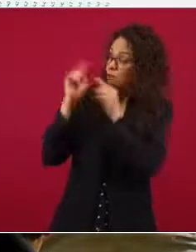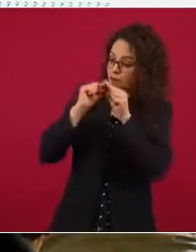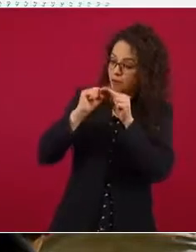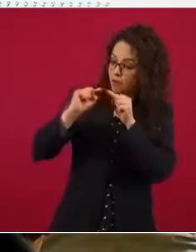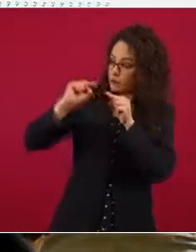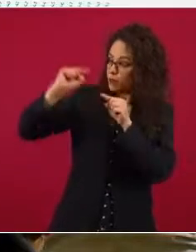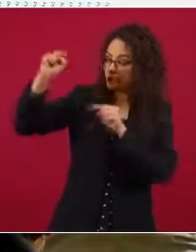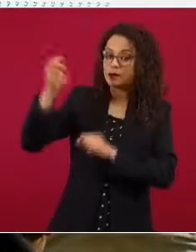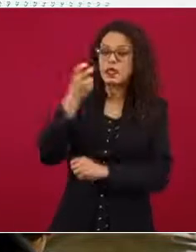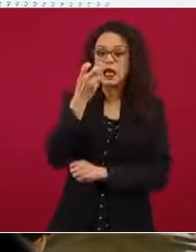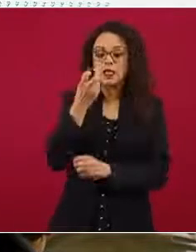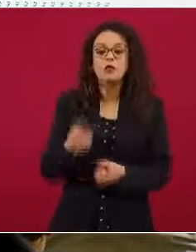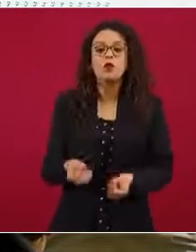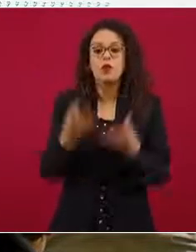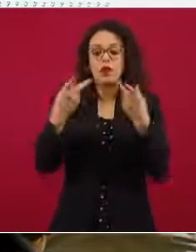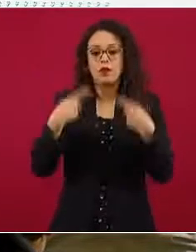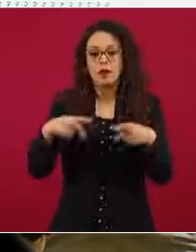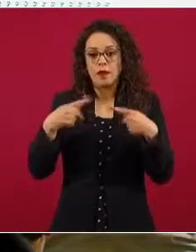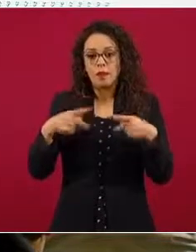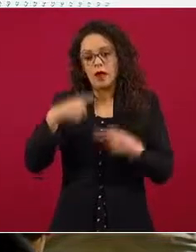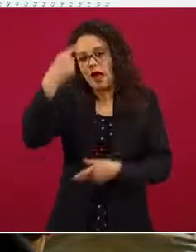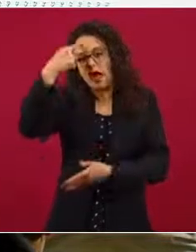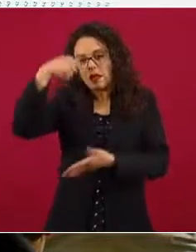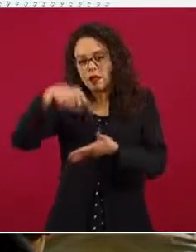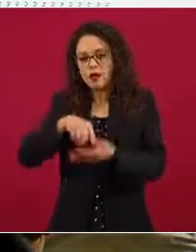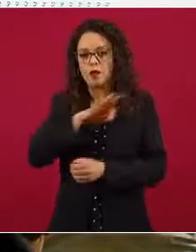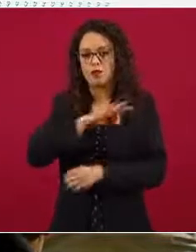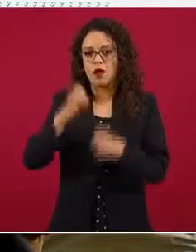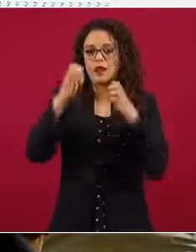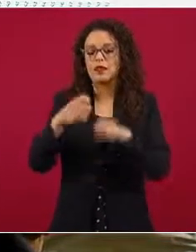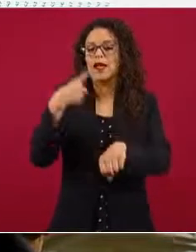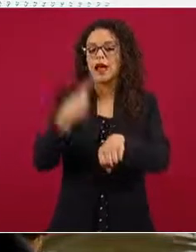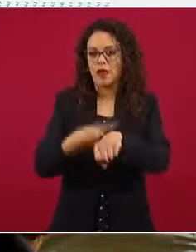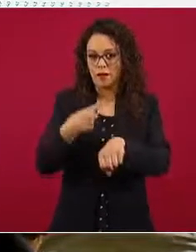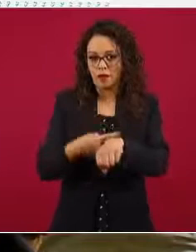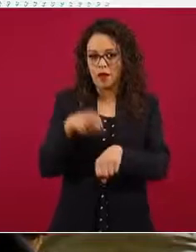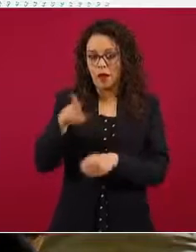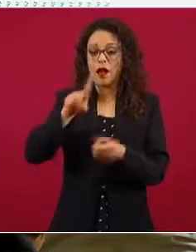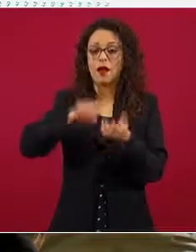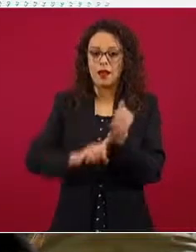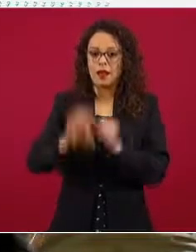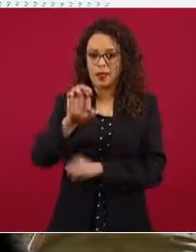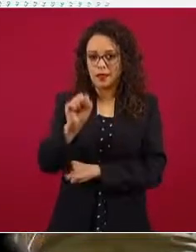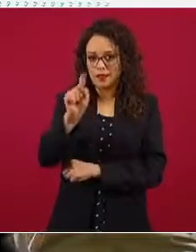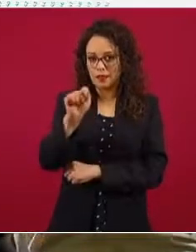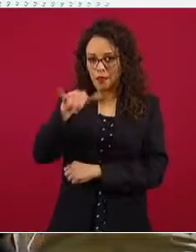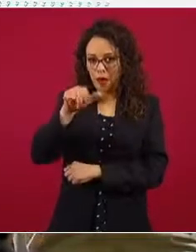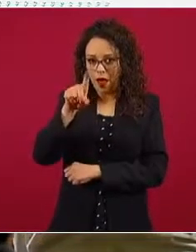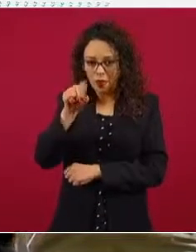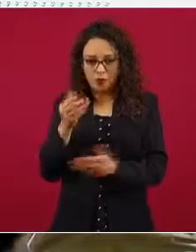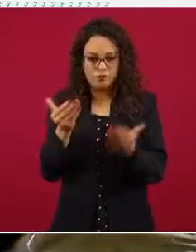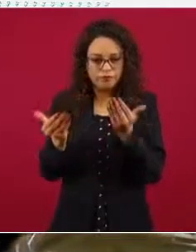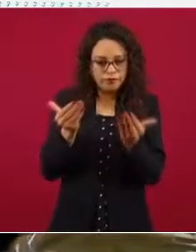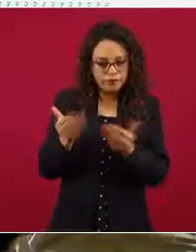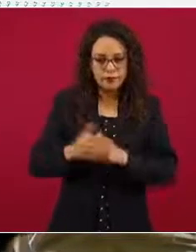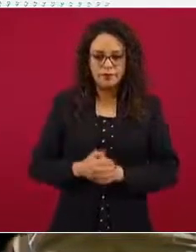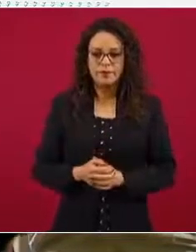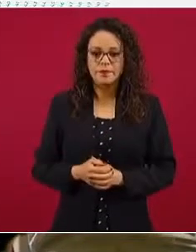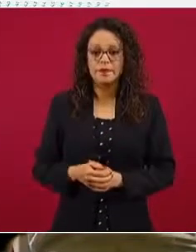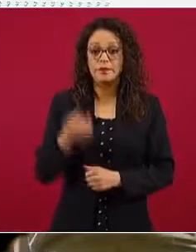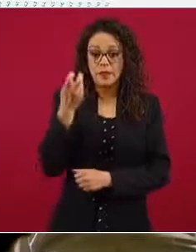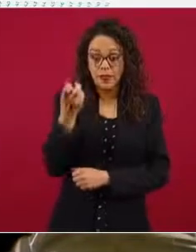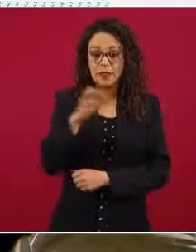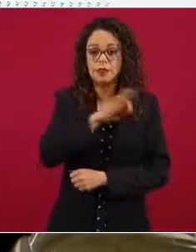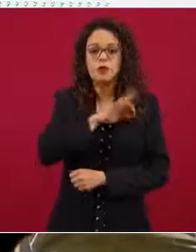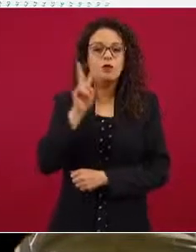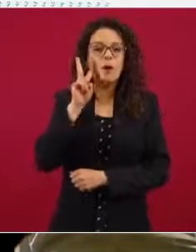de personas que se estima están enfermas. Estos son los casos estimados. Lo importante de una curva epidémica es poder visualizar de